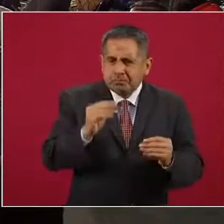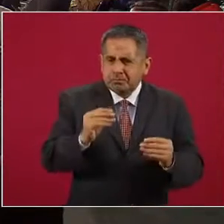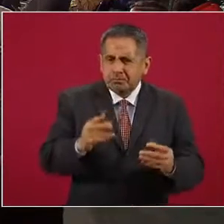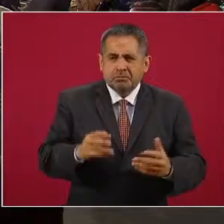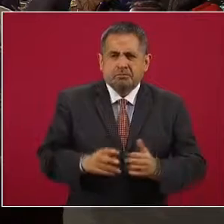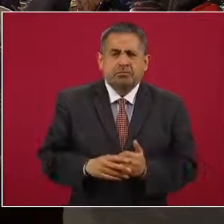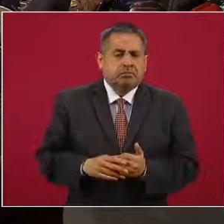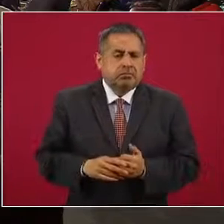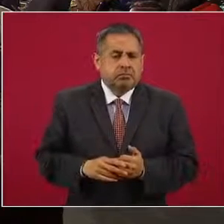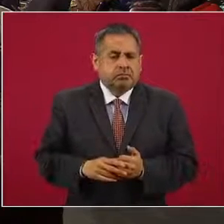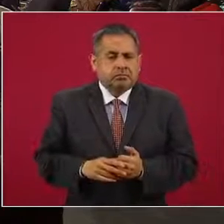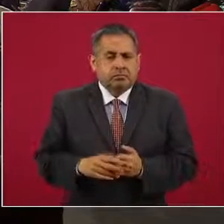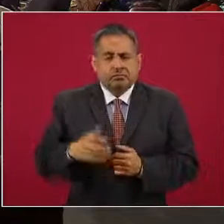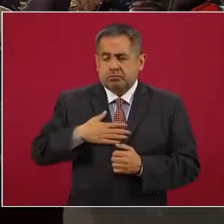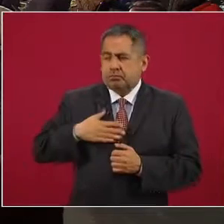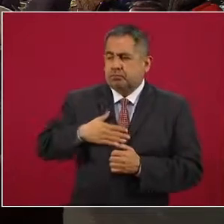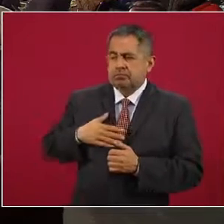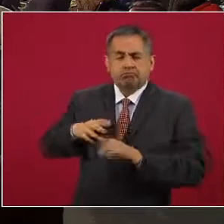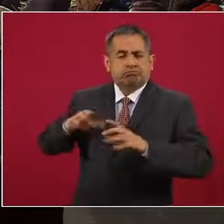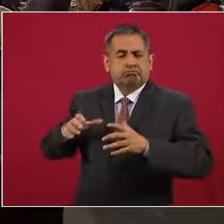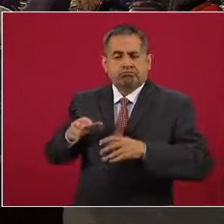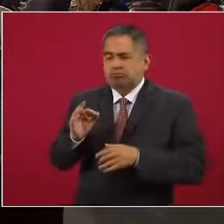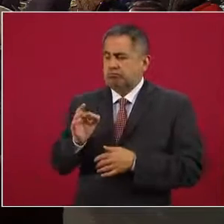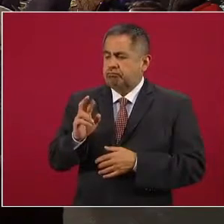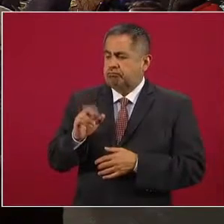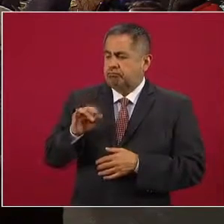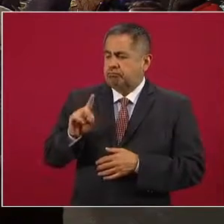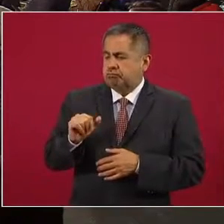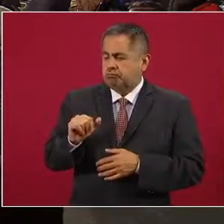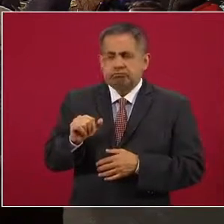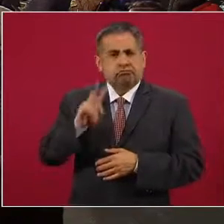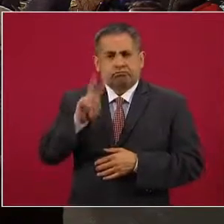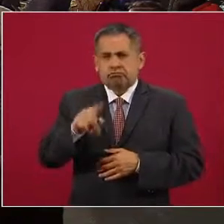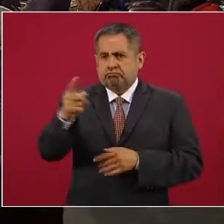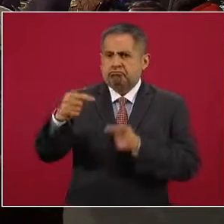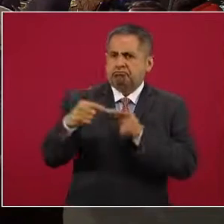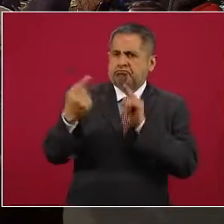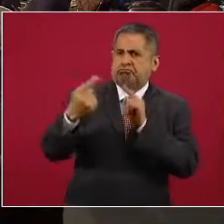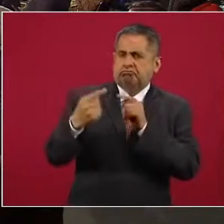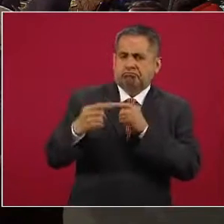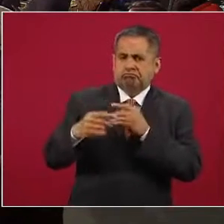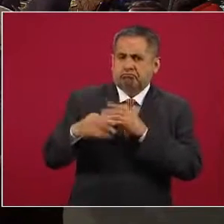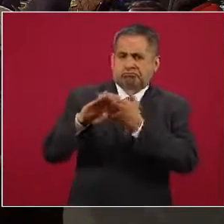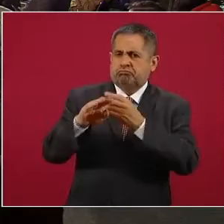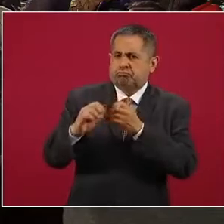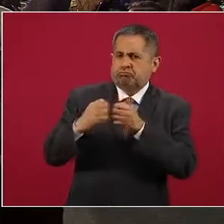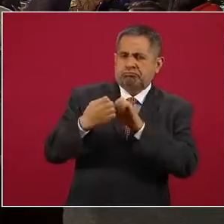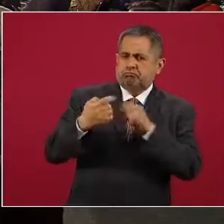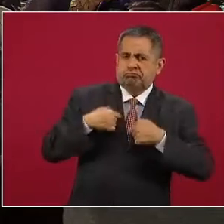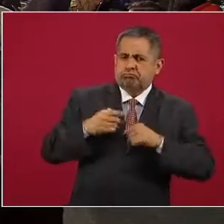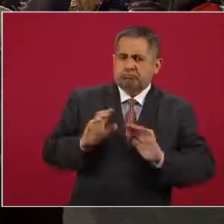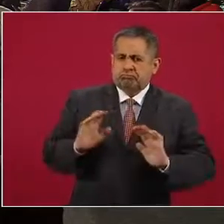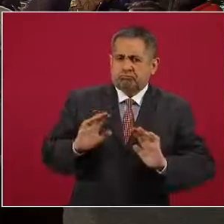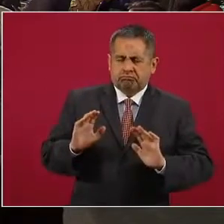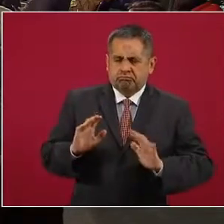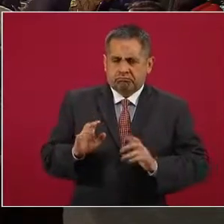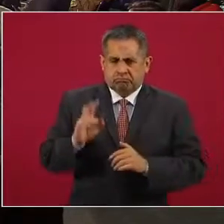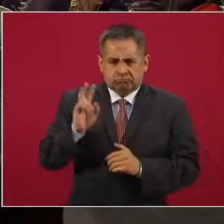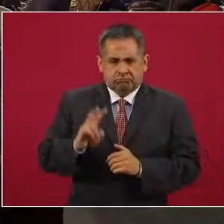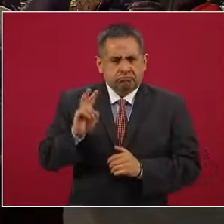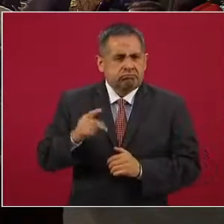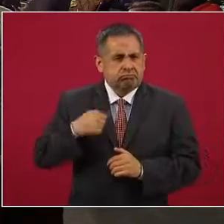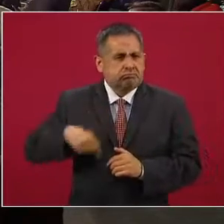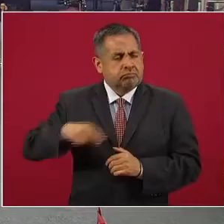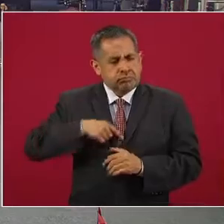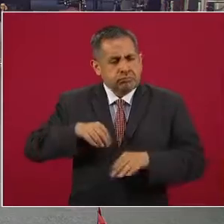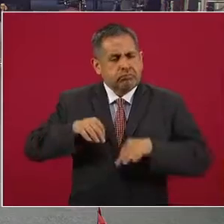Creemos, desde Frida Guerrera, no somos sus adversarios, de verdad, yo no soy su adversaria. Llevamos